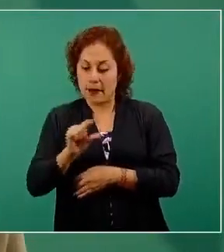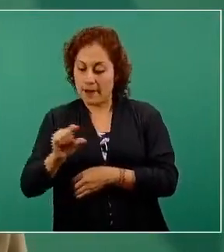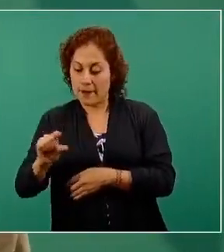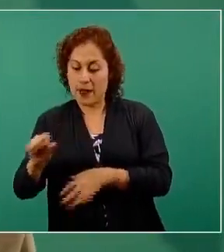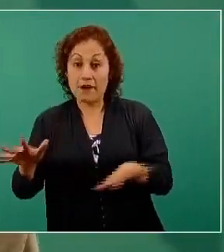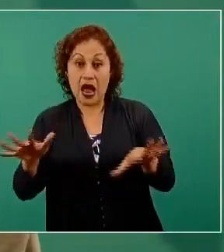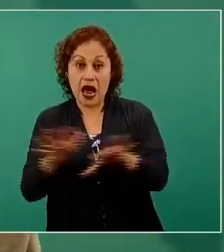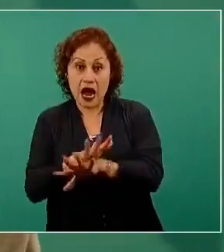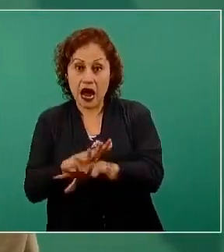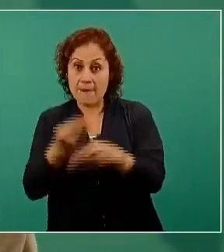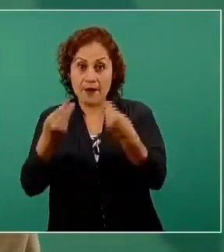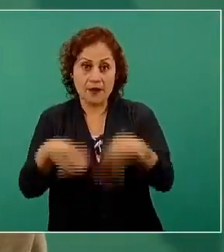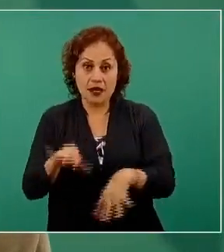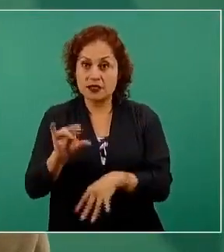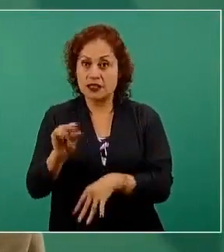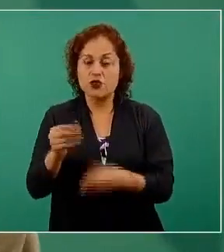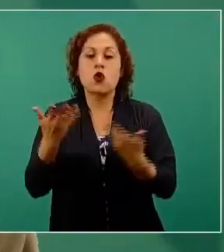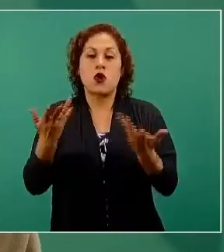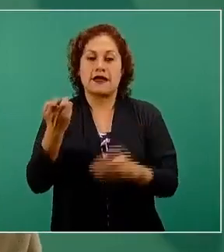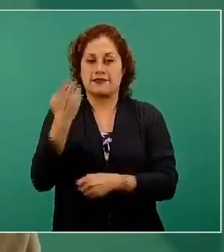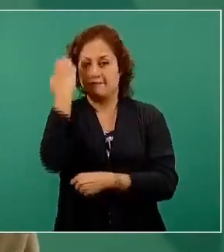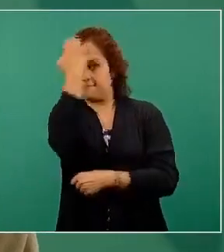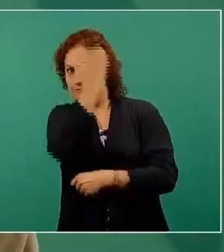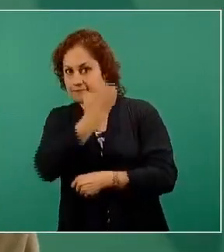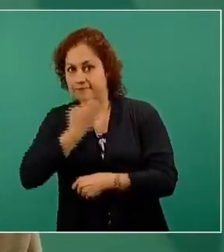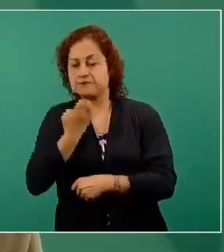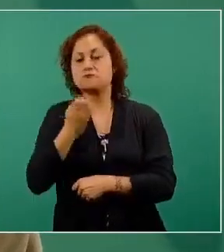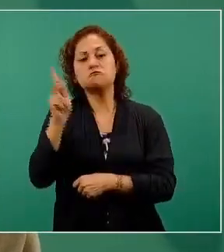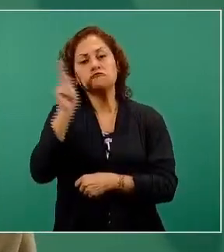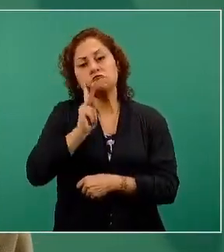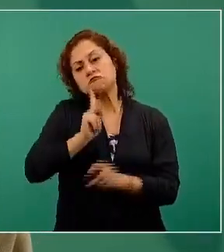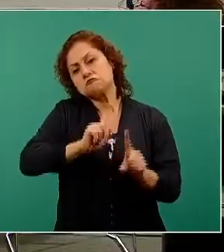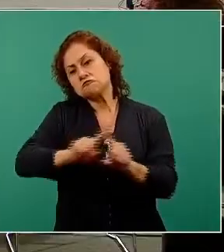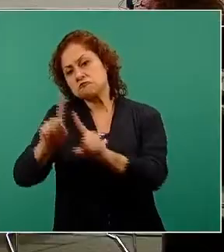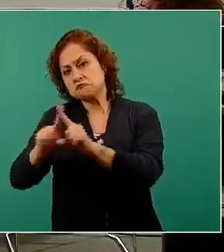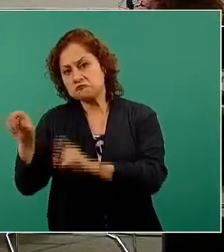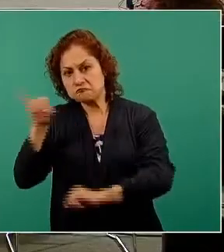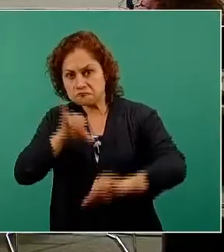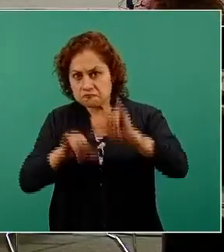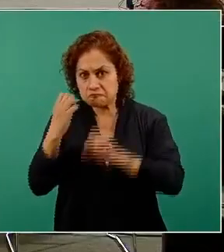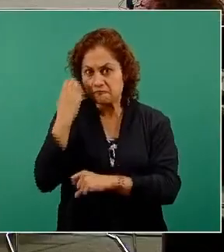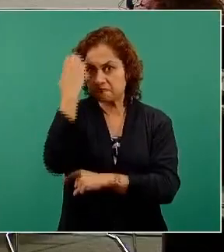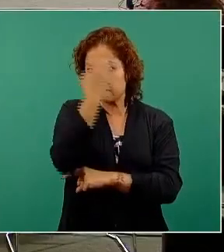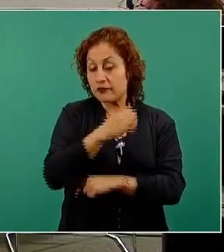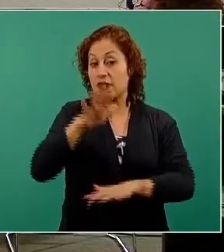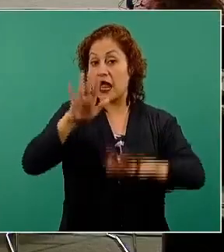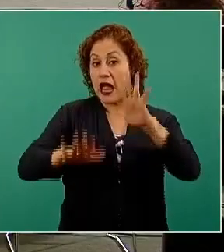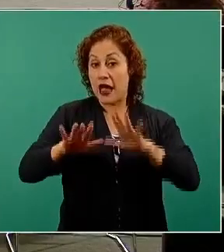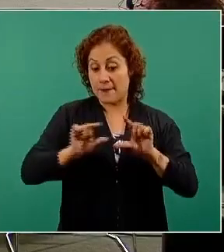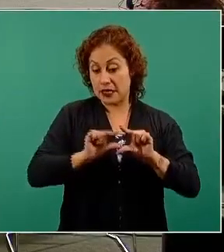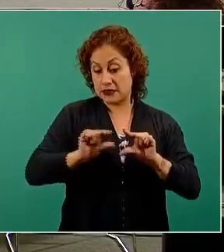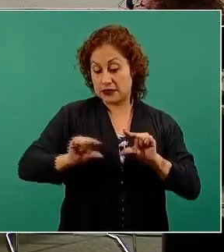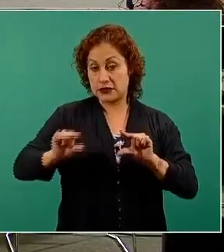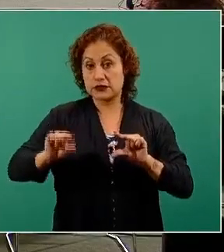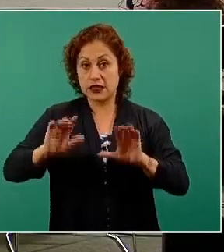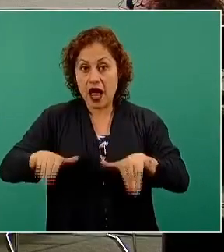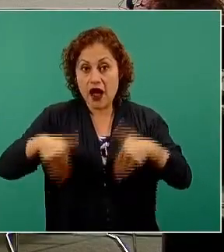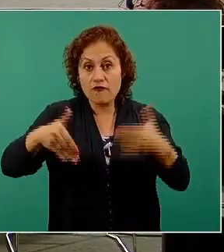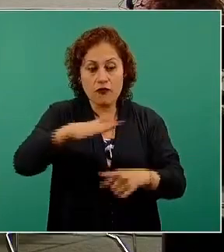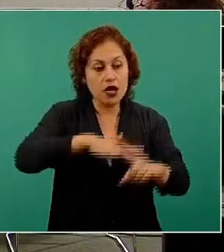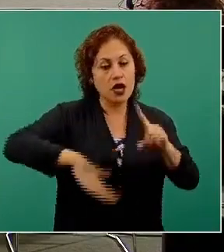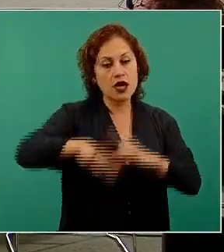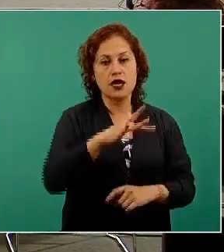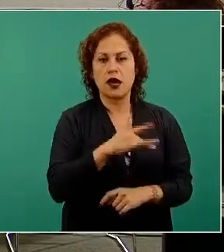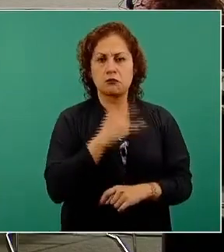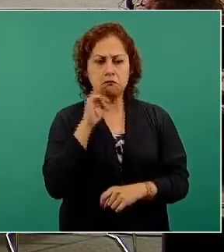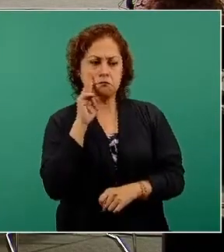la temperatura. Y hay diferentes tipos de pruebas, a veces someten a las vacunas a temperatura ambiente, a veces hasta